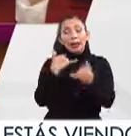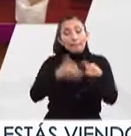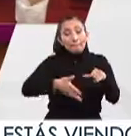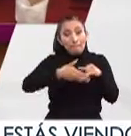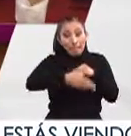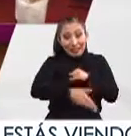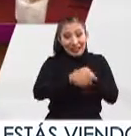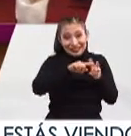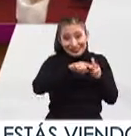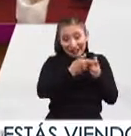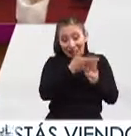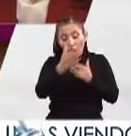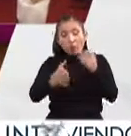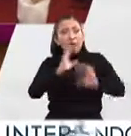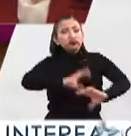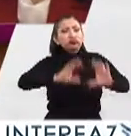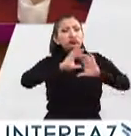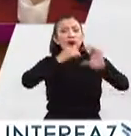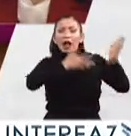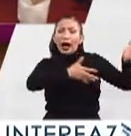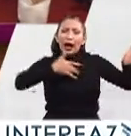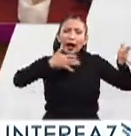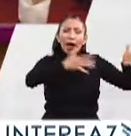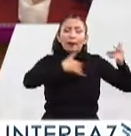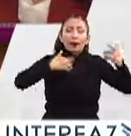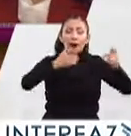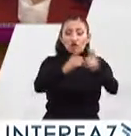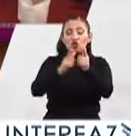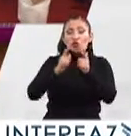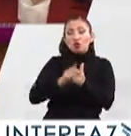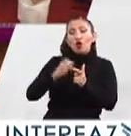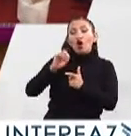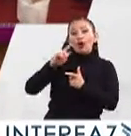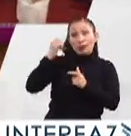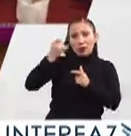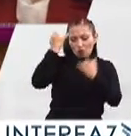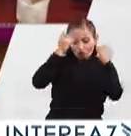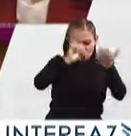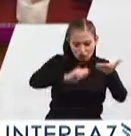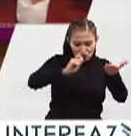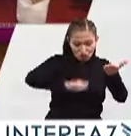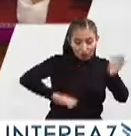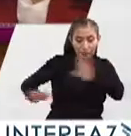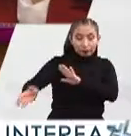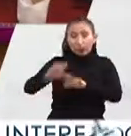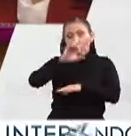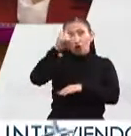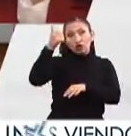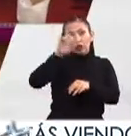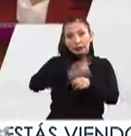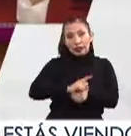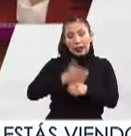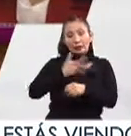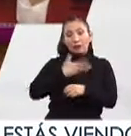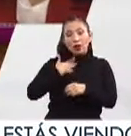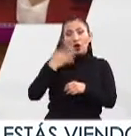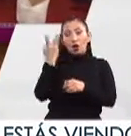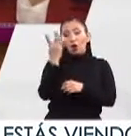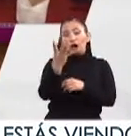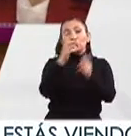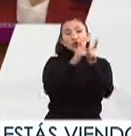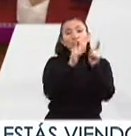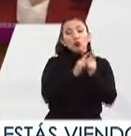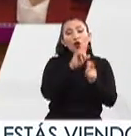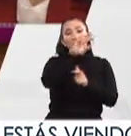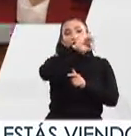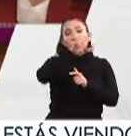con un concierto de arpa y orquesta escrita por él mismo. Y al otro día tenemos a su cuarteto de jazz